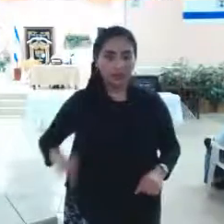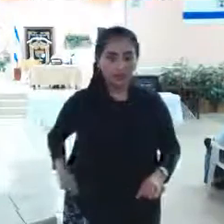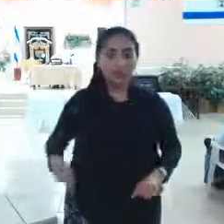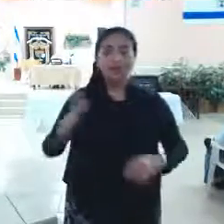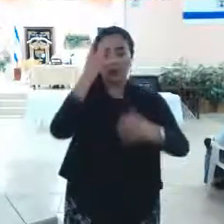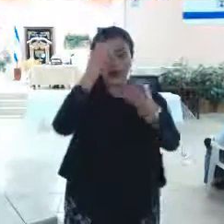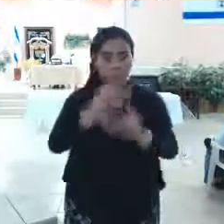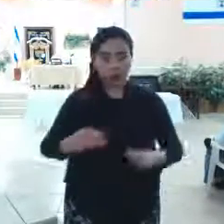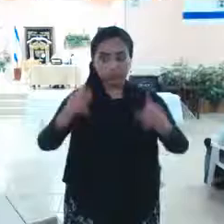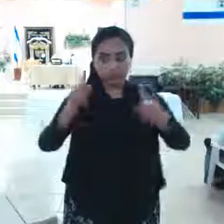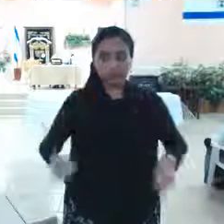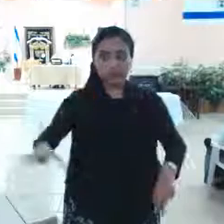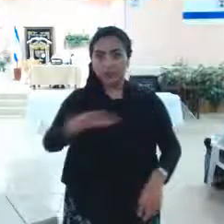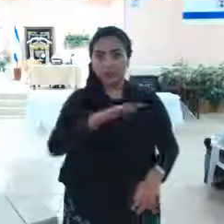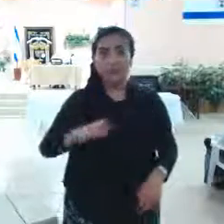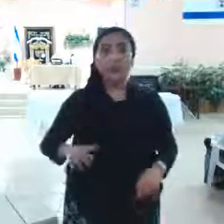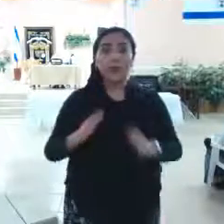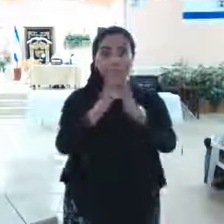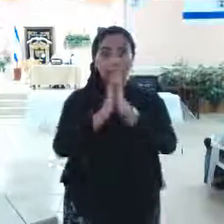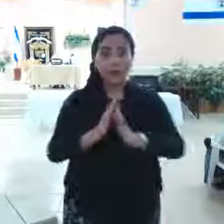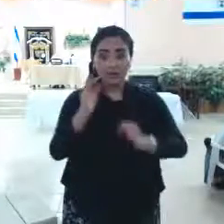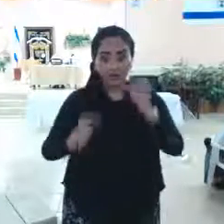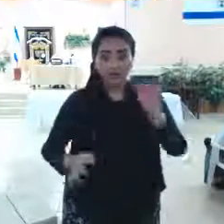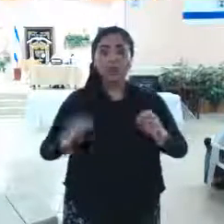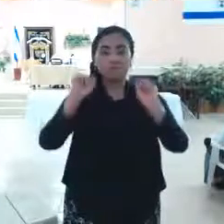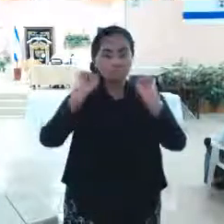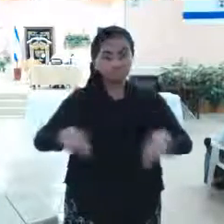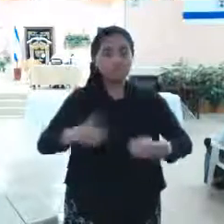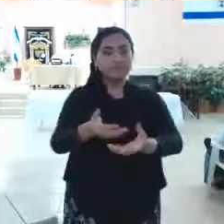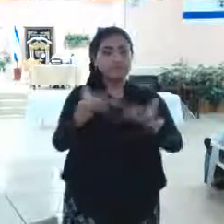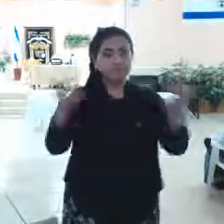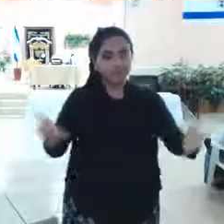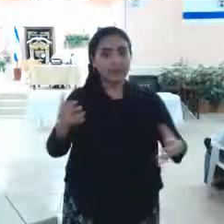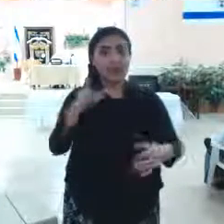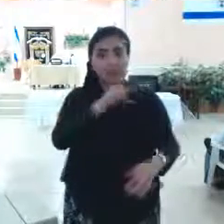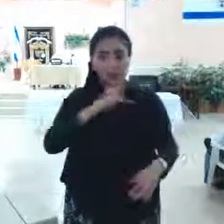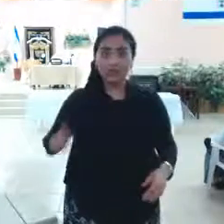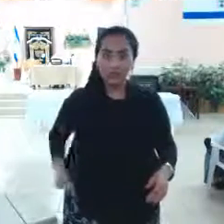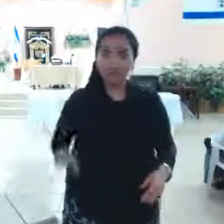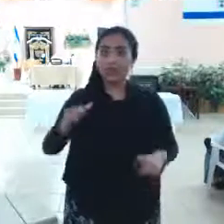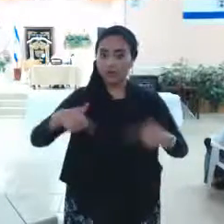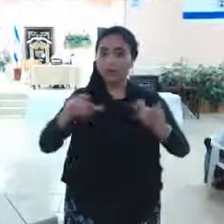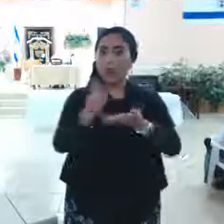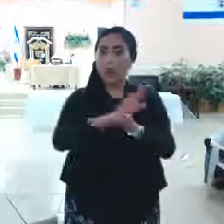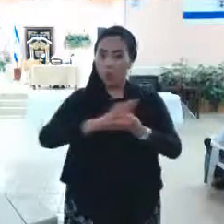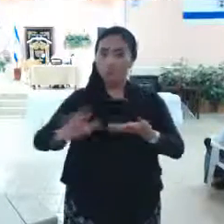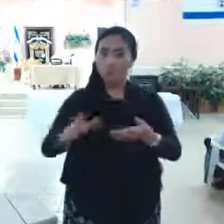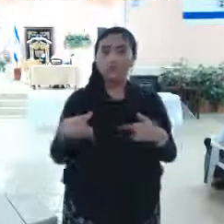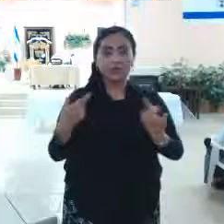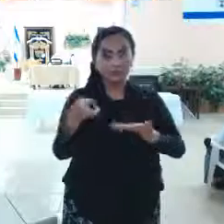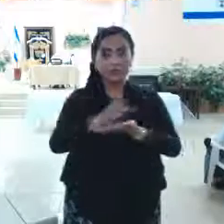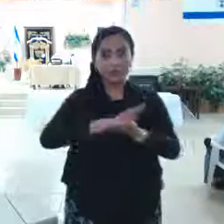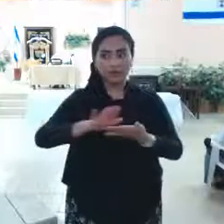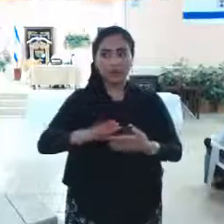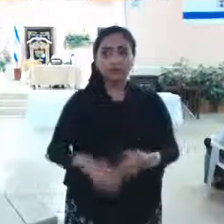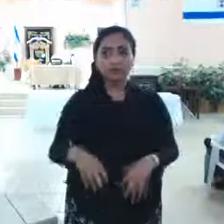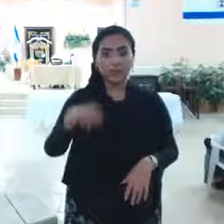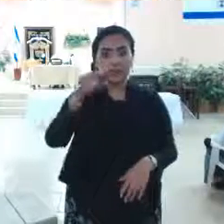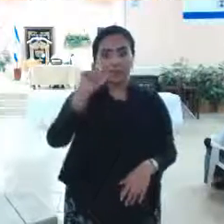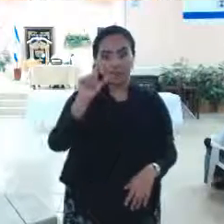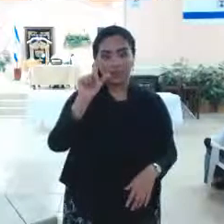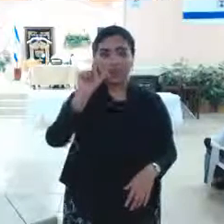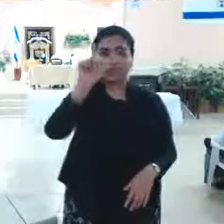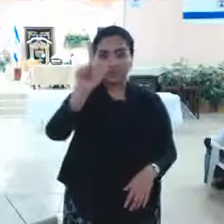pueblo. La oración del justo The puede prayer of the mucho. righteous can do a lot. Ezequías And era Ezekiah justo. was a righteous. Kadosh. He was Kadosh.